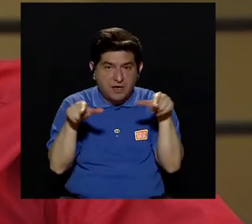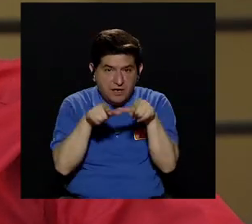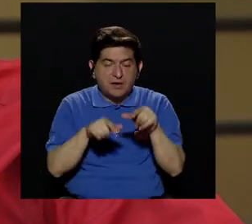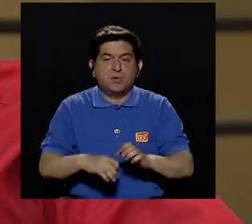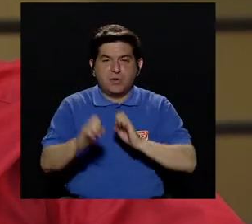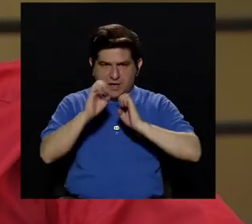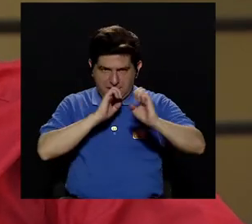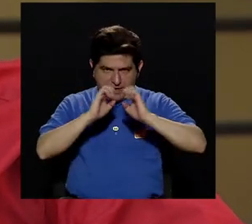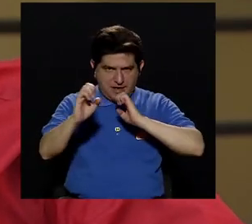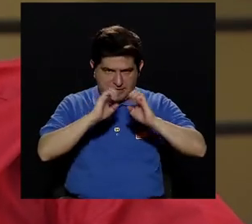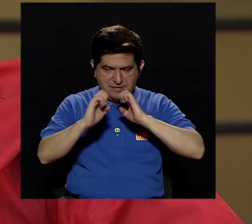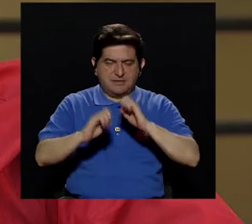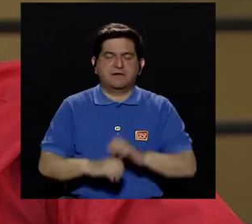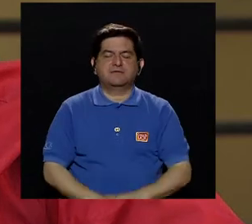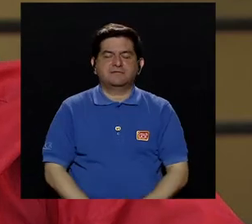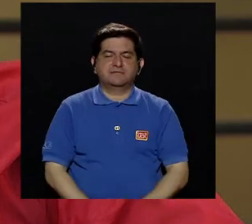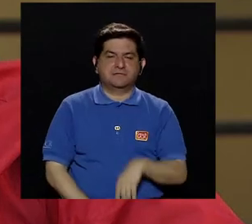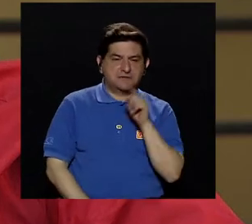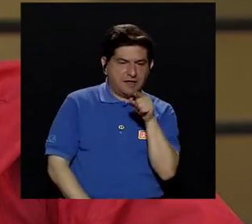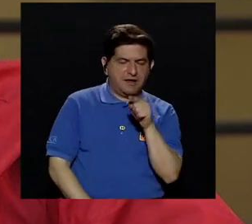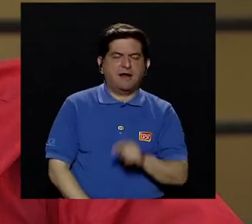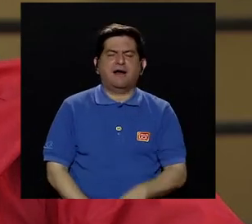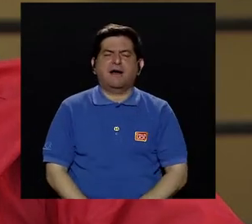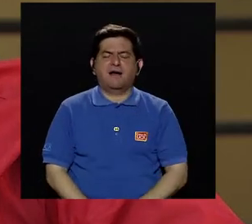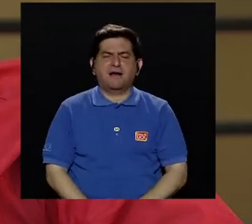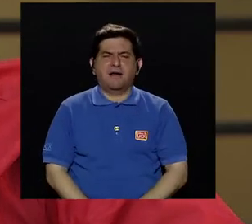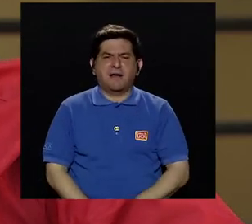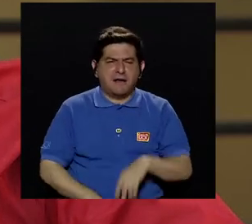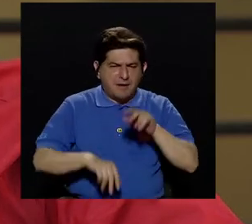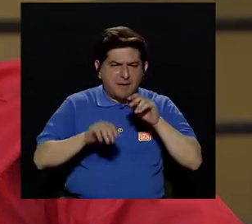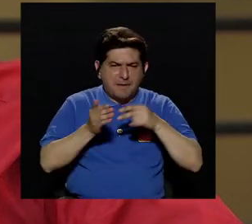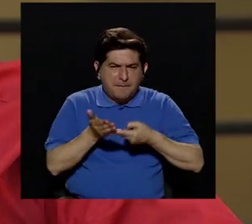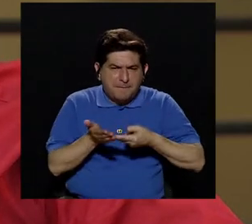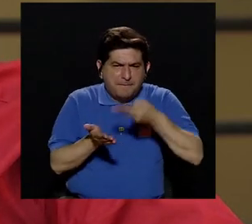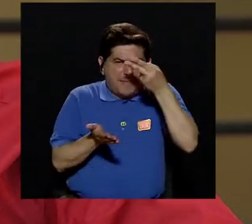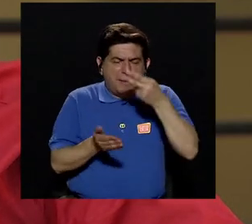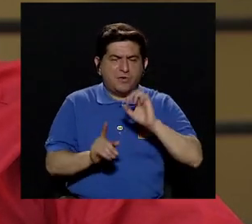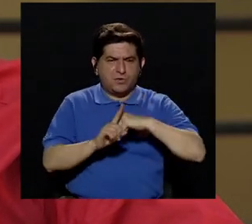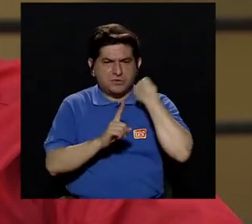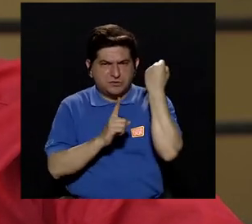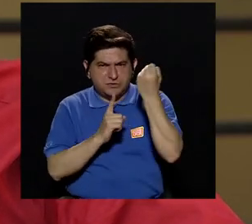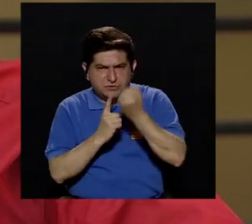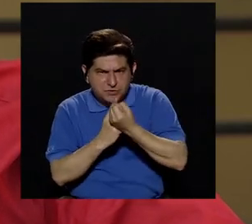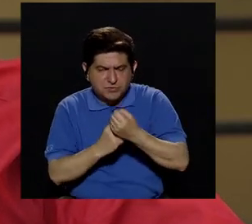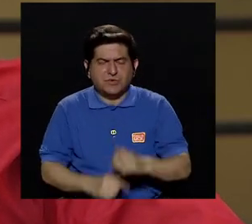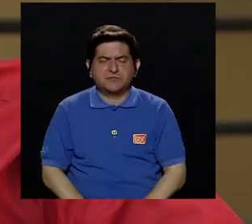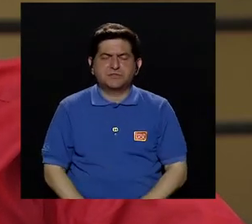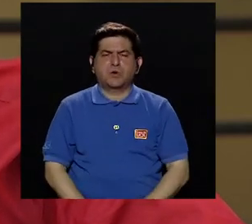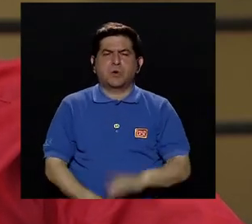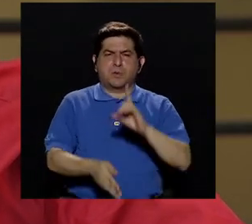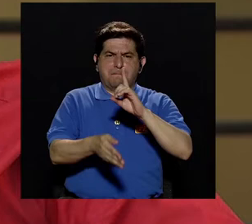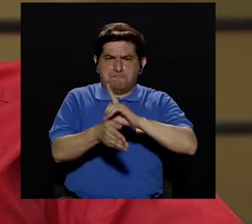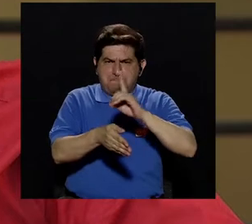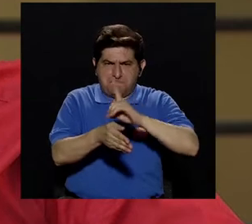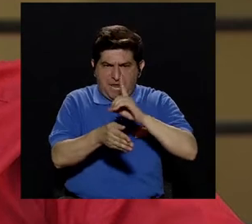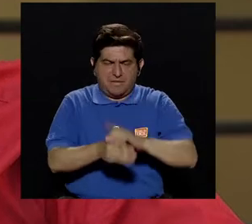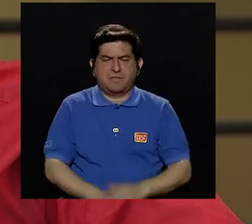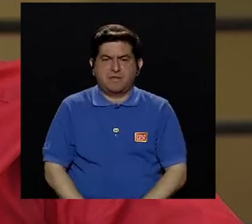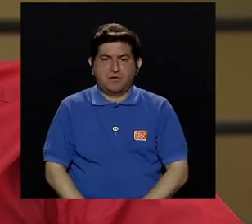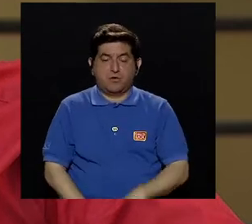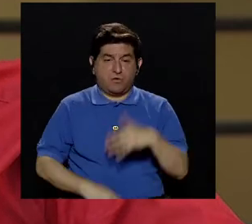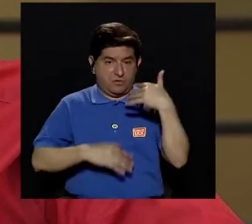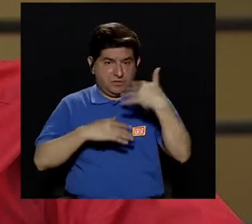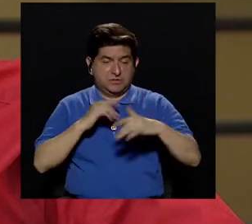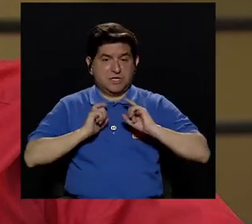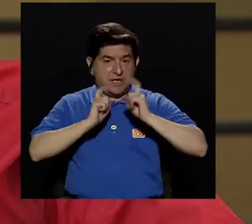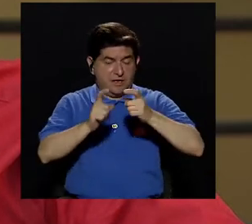pequeña entrevista. Esa pequeña entrevista, la idea es valorar cómo está su historial médico, su historial clínico, ver que la donación no